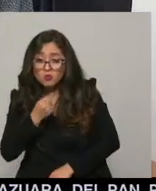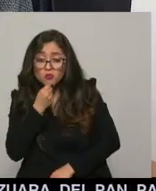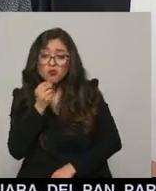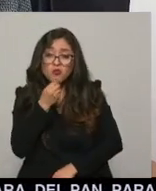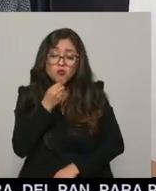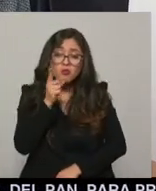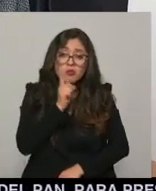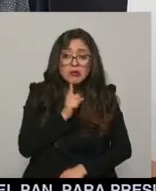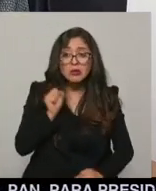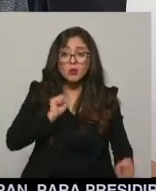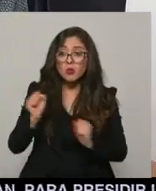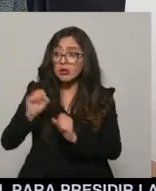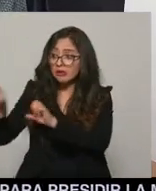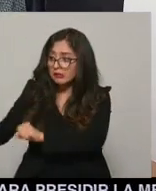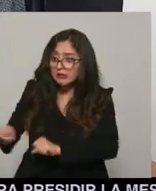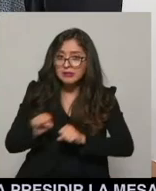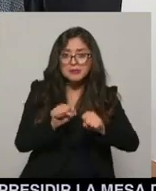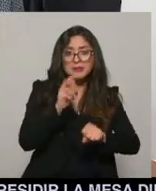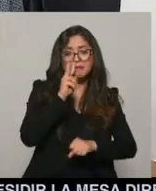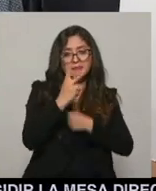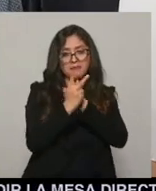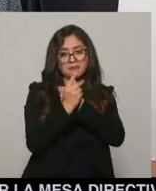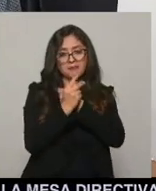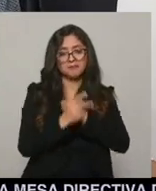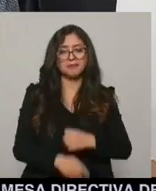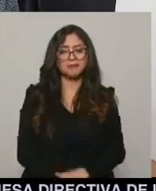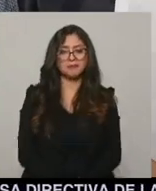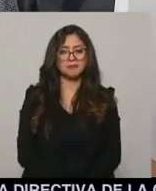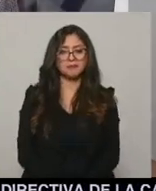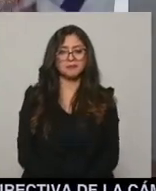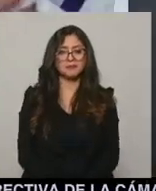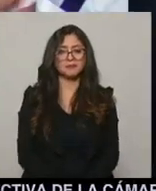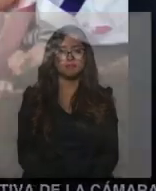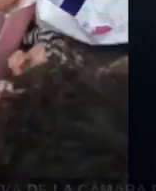favor corra y que venga a la pantalla. Ya volvemos.